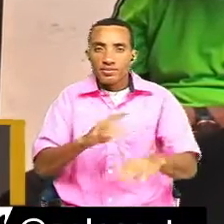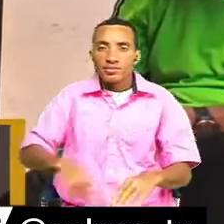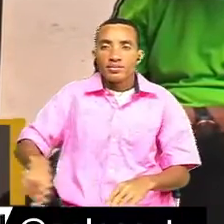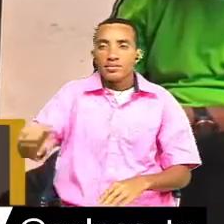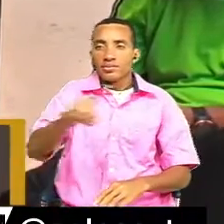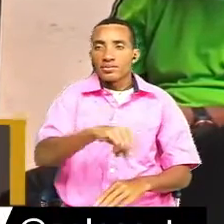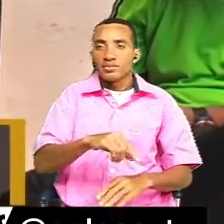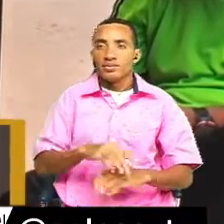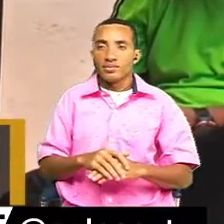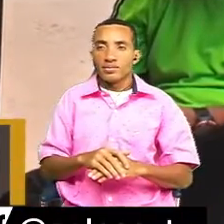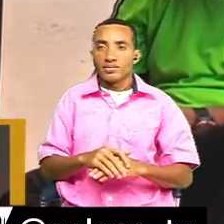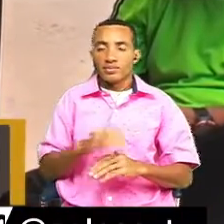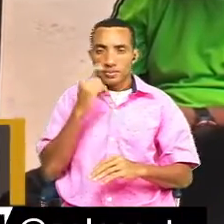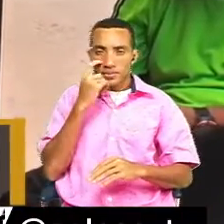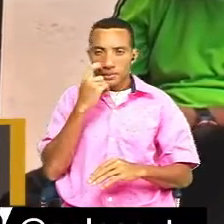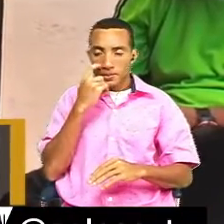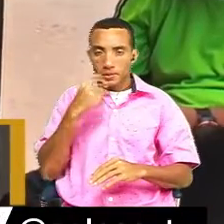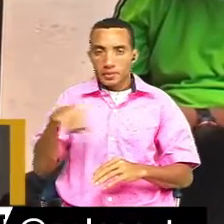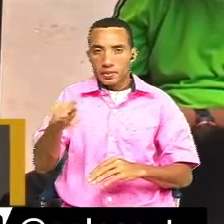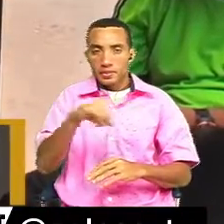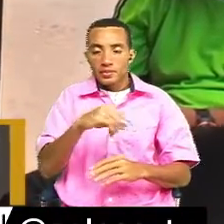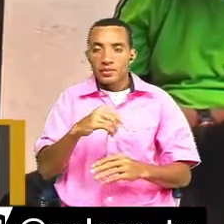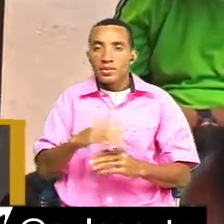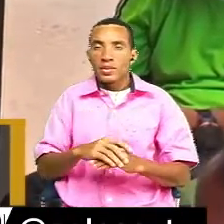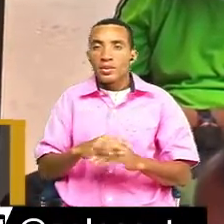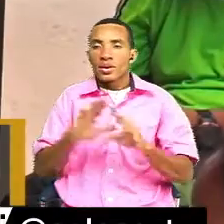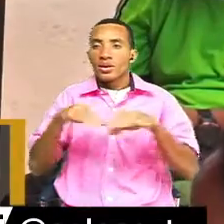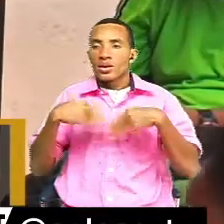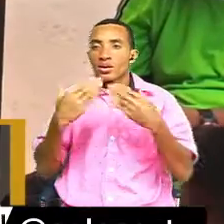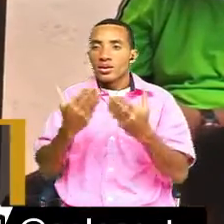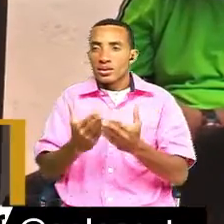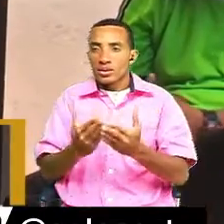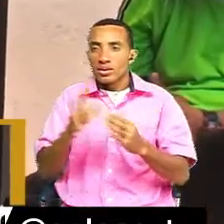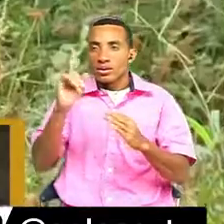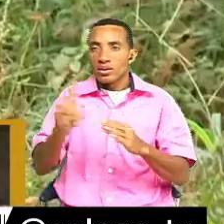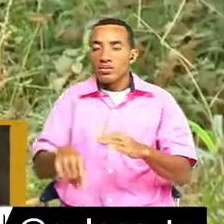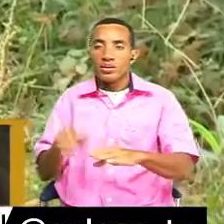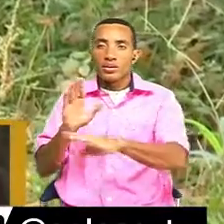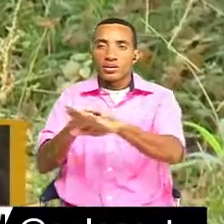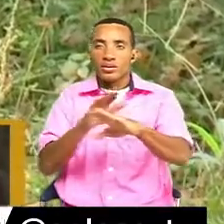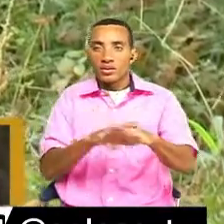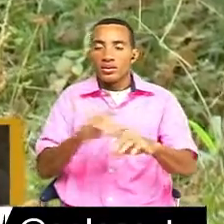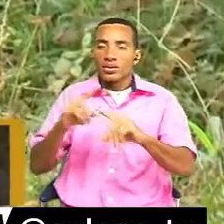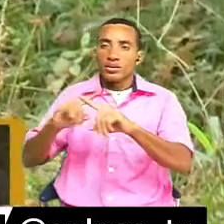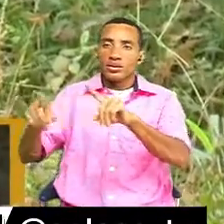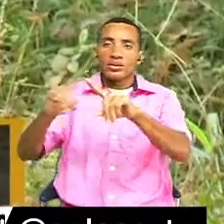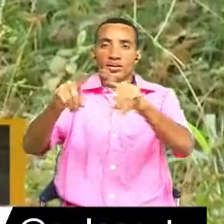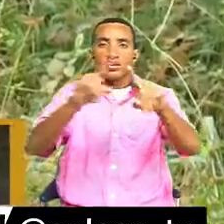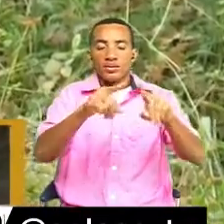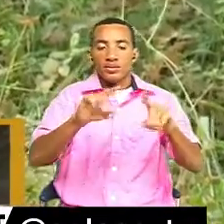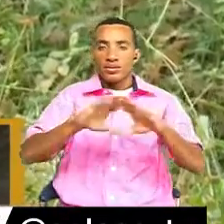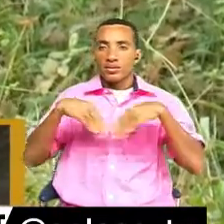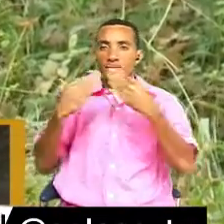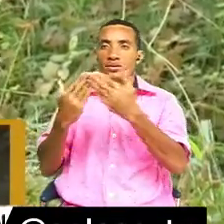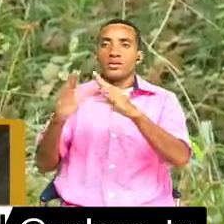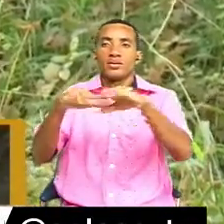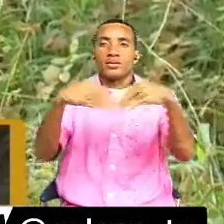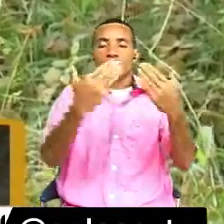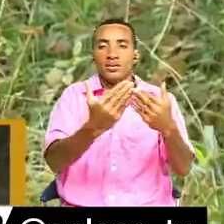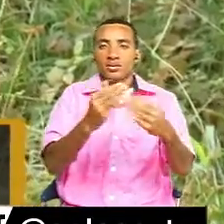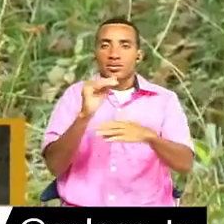dando a esta comunidad, también se la dé a los diferentes colegios e